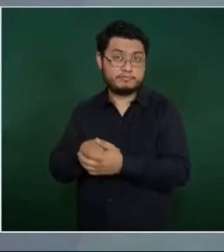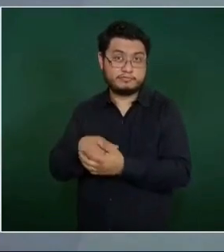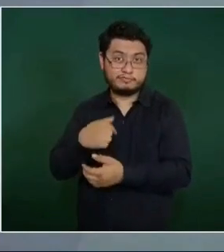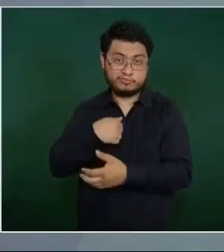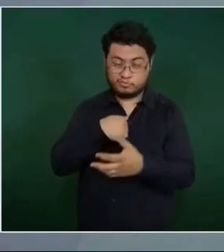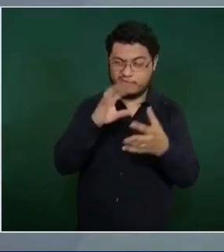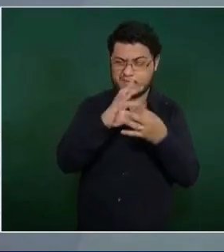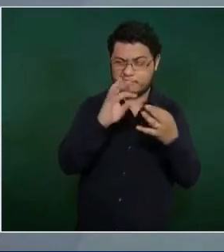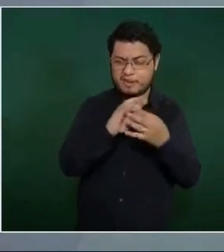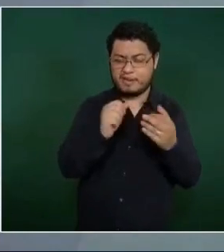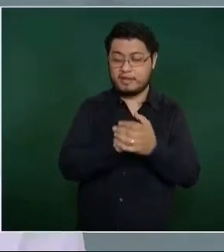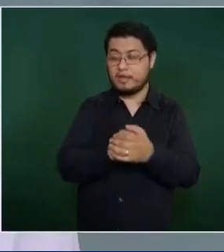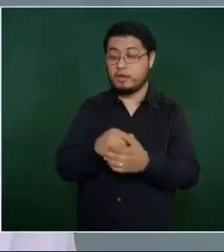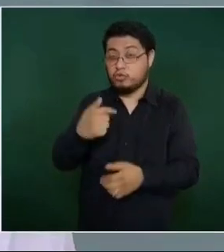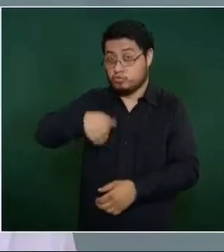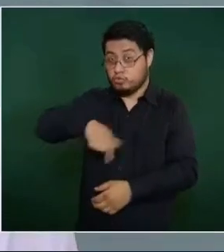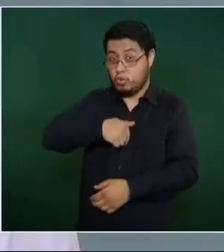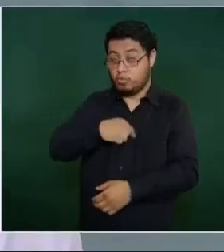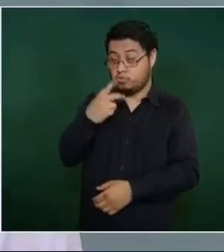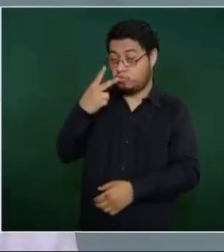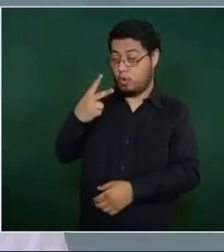nosotros logramos dos cosas